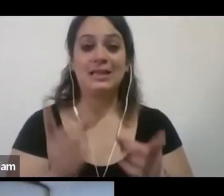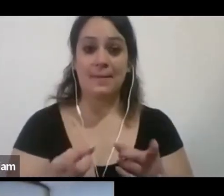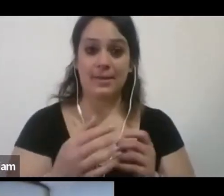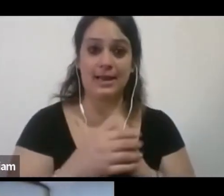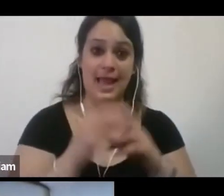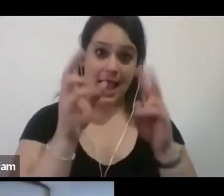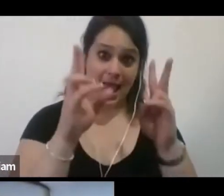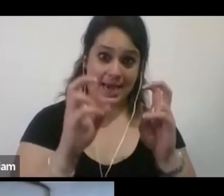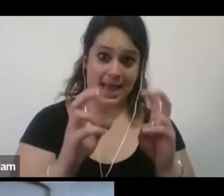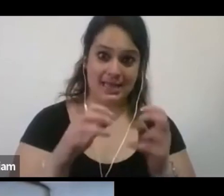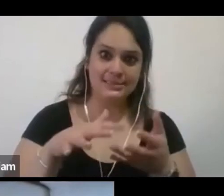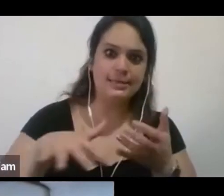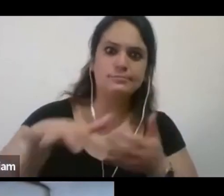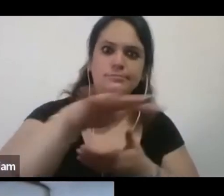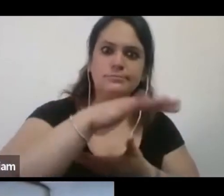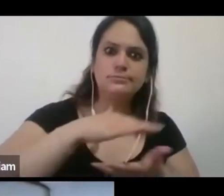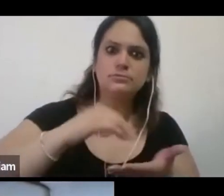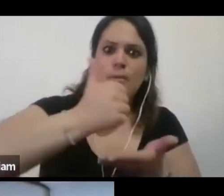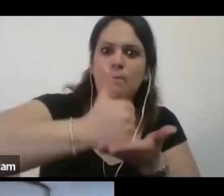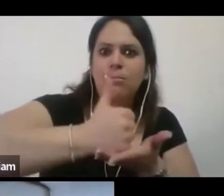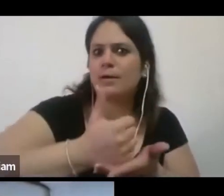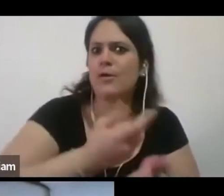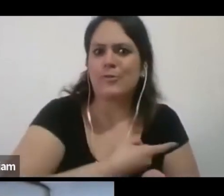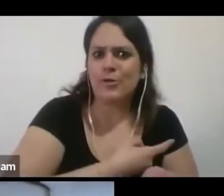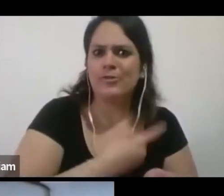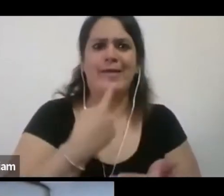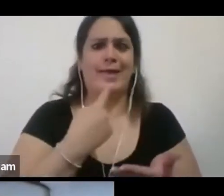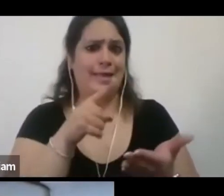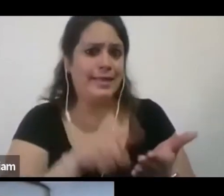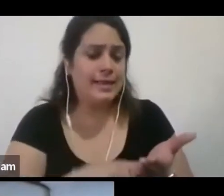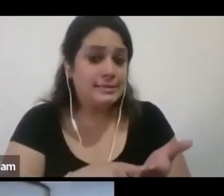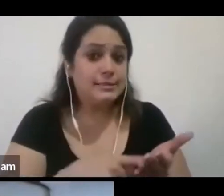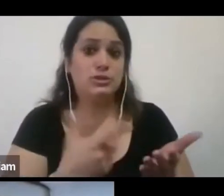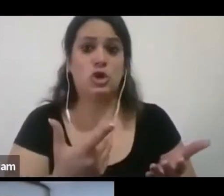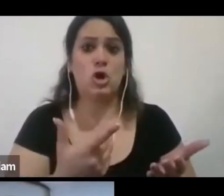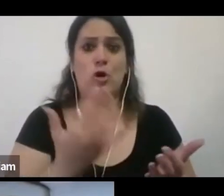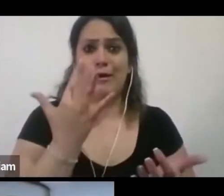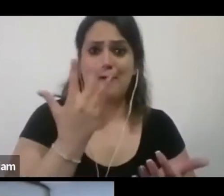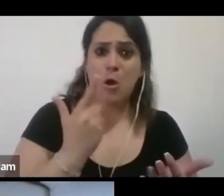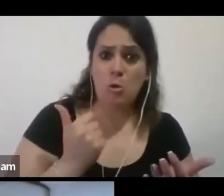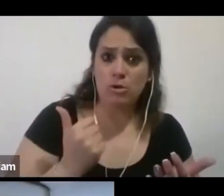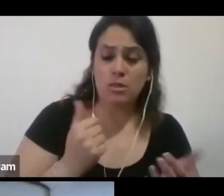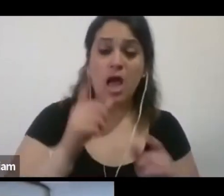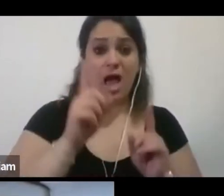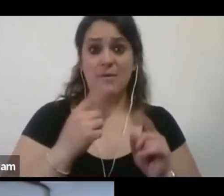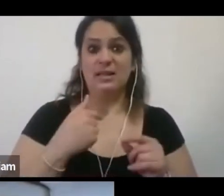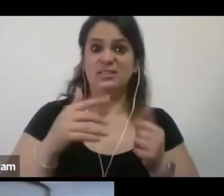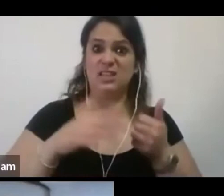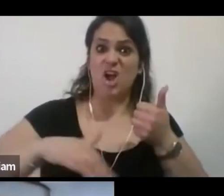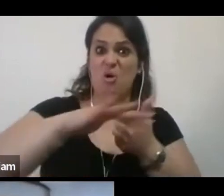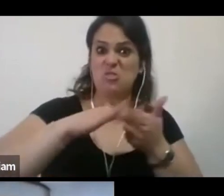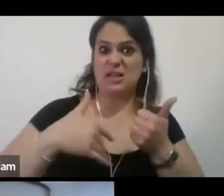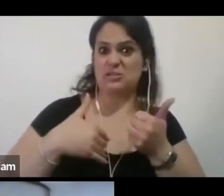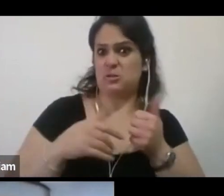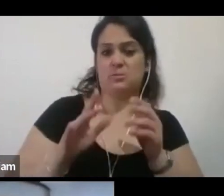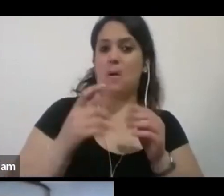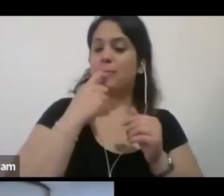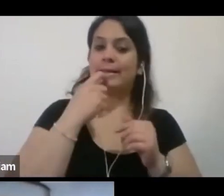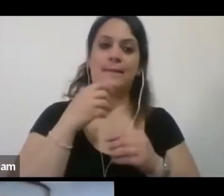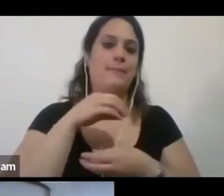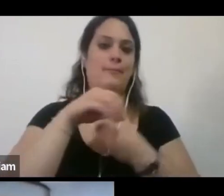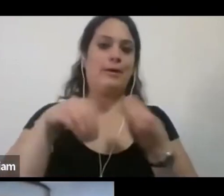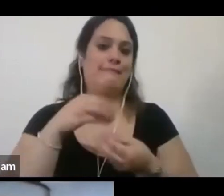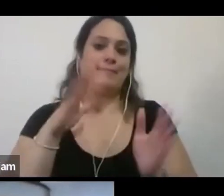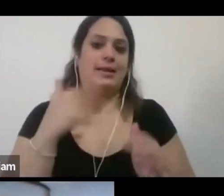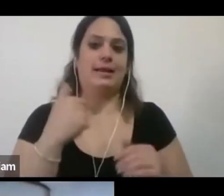analizar el contexto, el ver las decisiones, también uno puede oponerse a ese contexto, ¿no? El legado familiar, porque